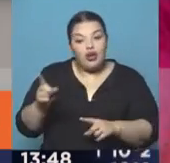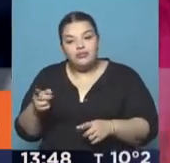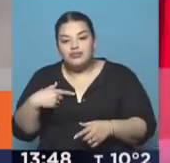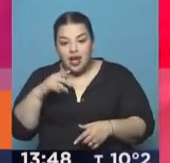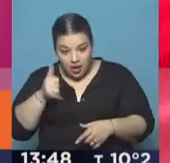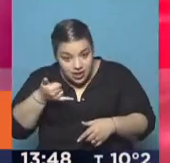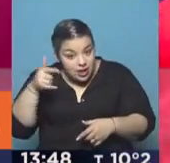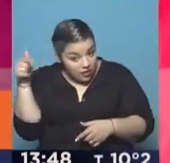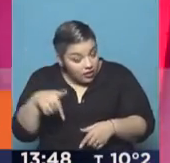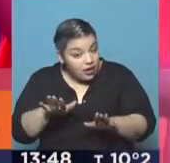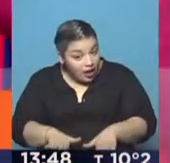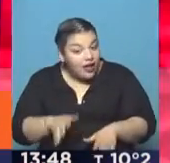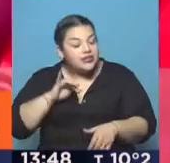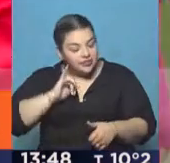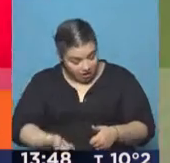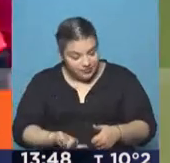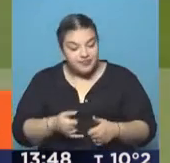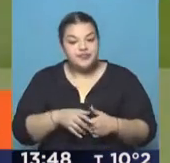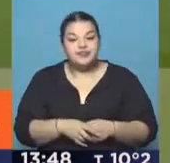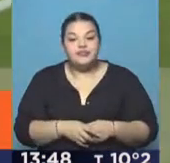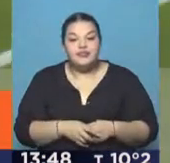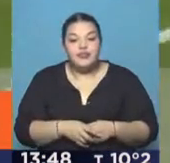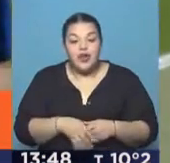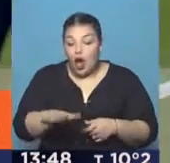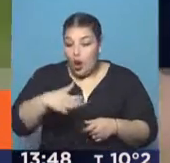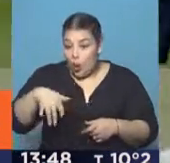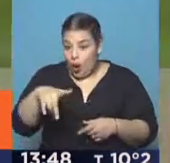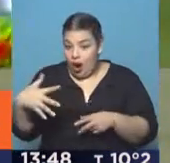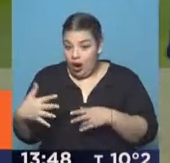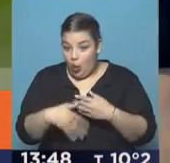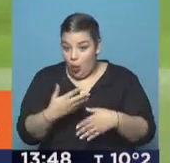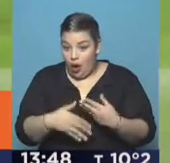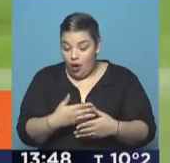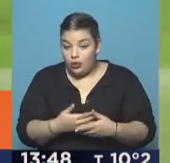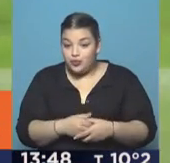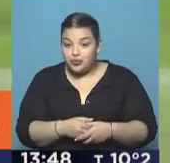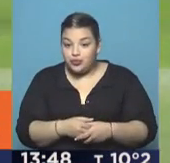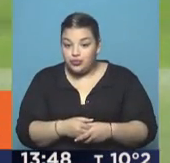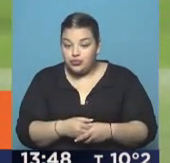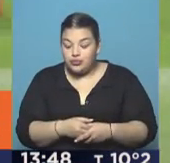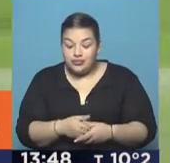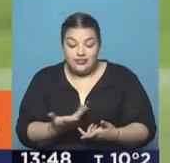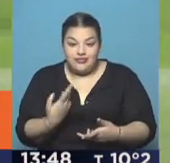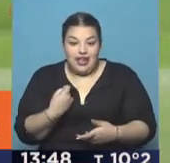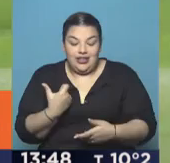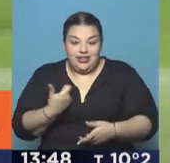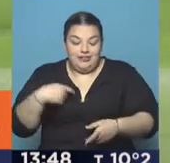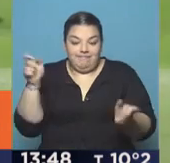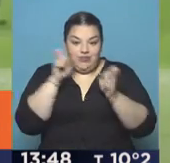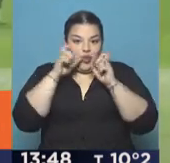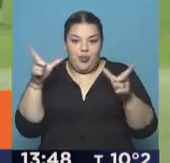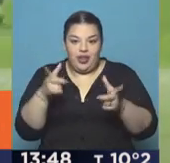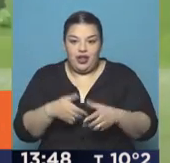Va a estar. Y el predio es un ejemplo, es un lugar casi inédito para el mundo, ¿eh? Muy